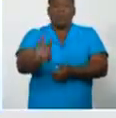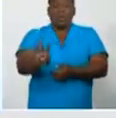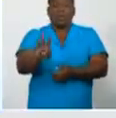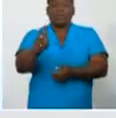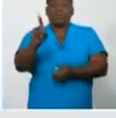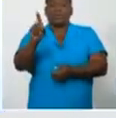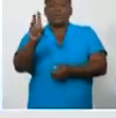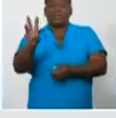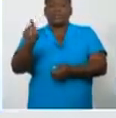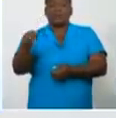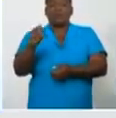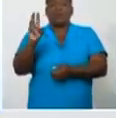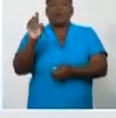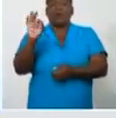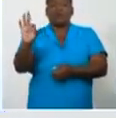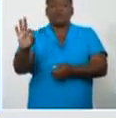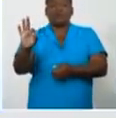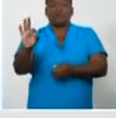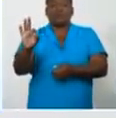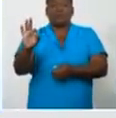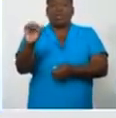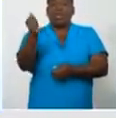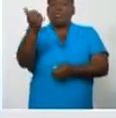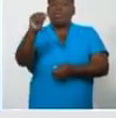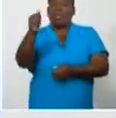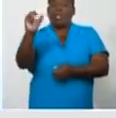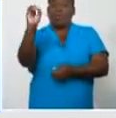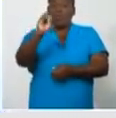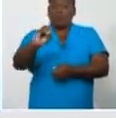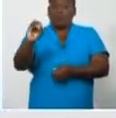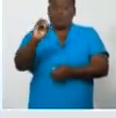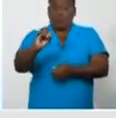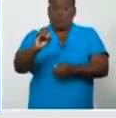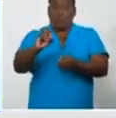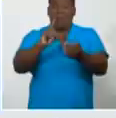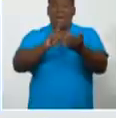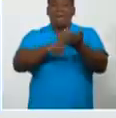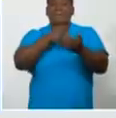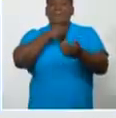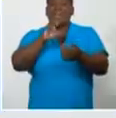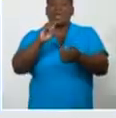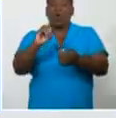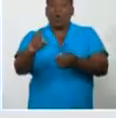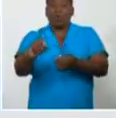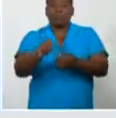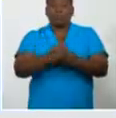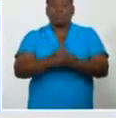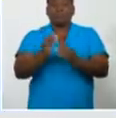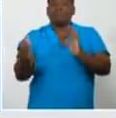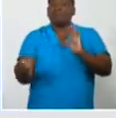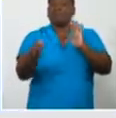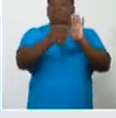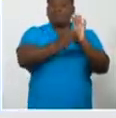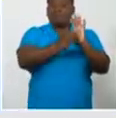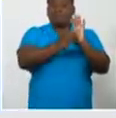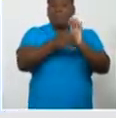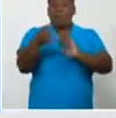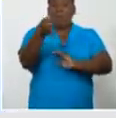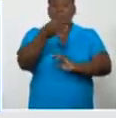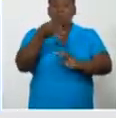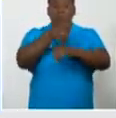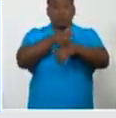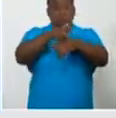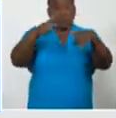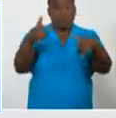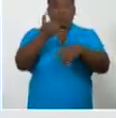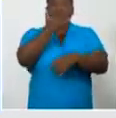413,8, después 10 de octubre, después Perico se incorpora a este grupo de municipios con mayores